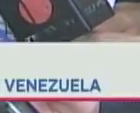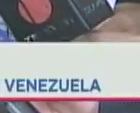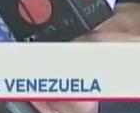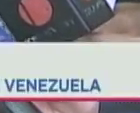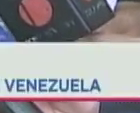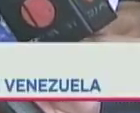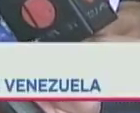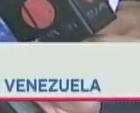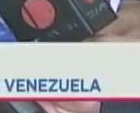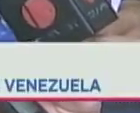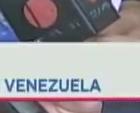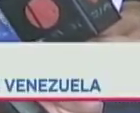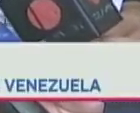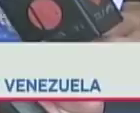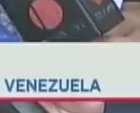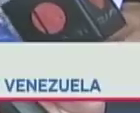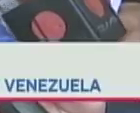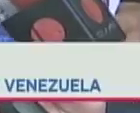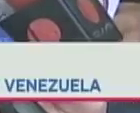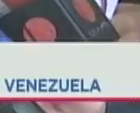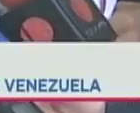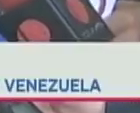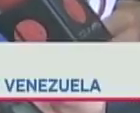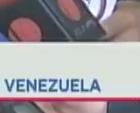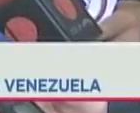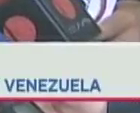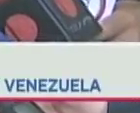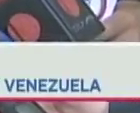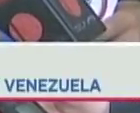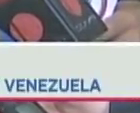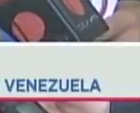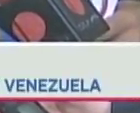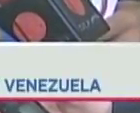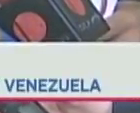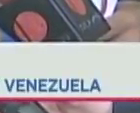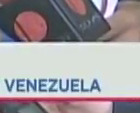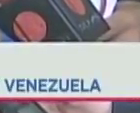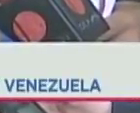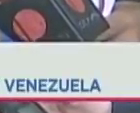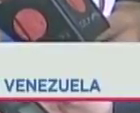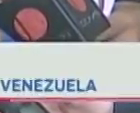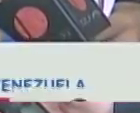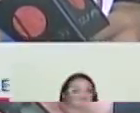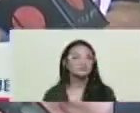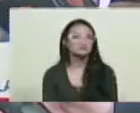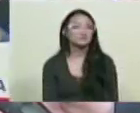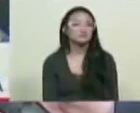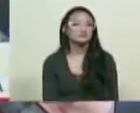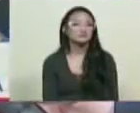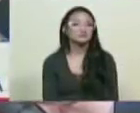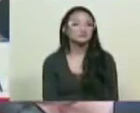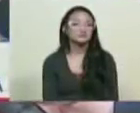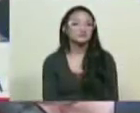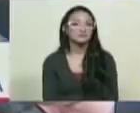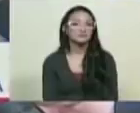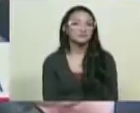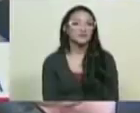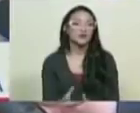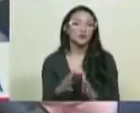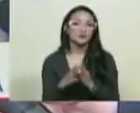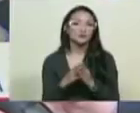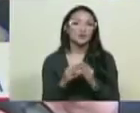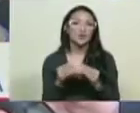en retrospectiva, lo que ha ocurrido, en perspectiva, lo que está estudiando, y en prospectiva, lo que va a ocurrir, estamos en